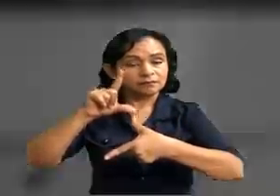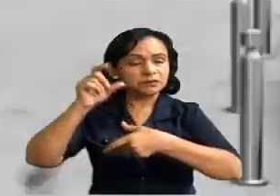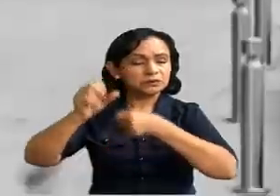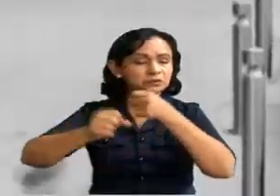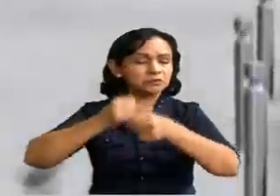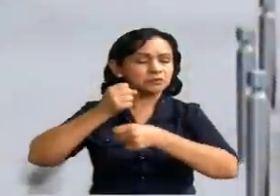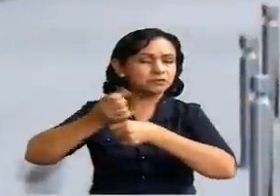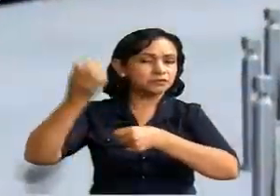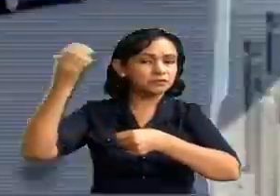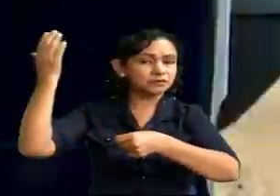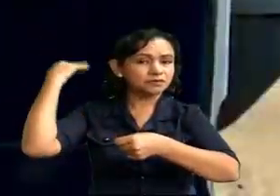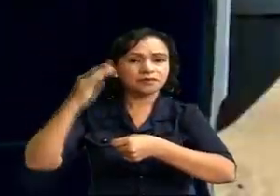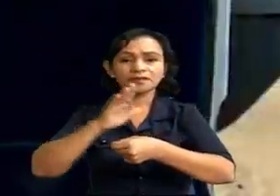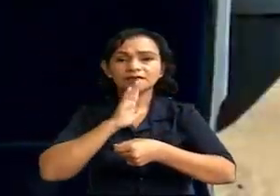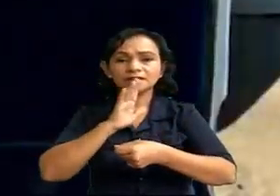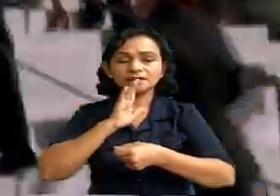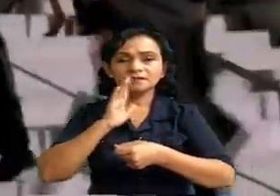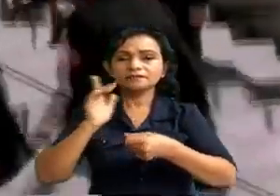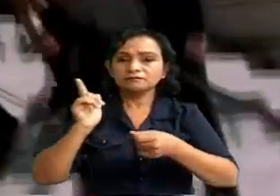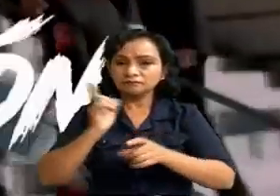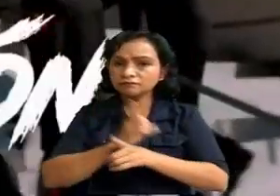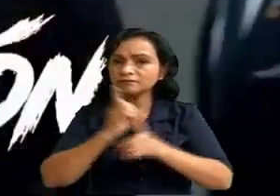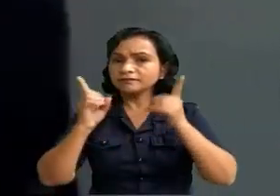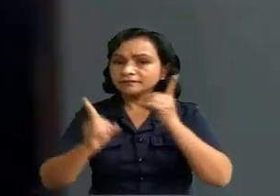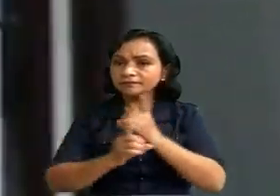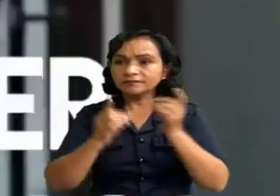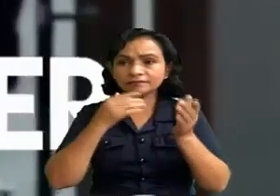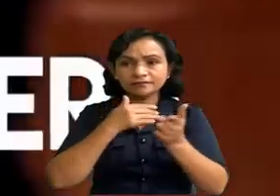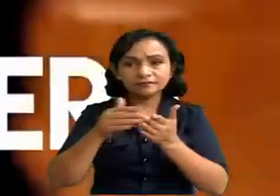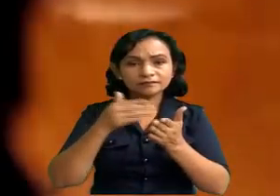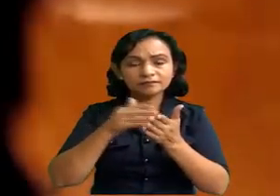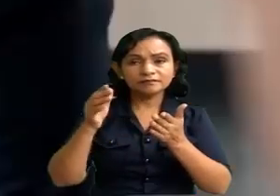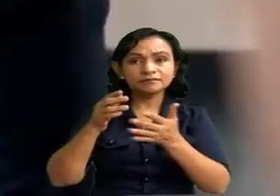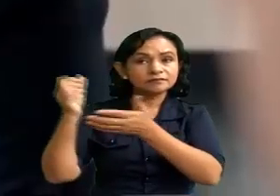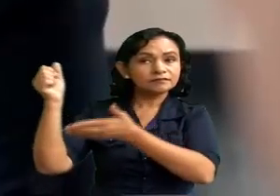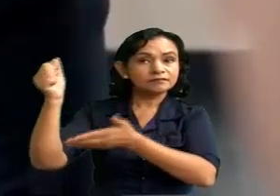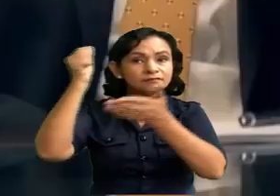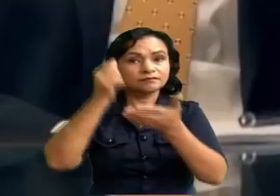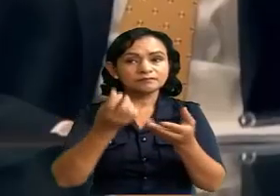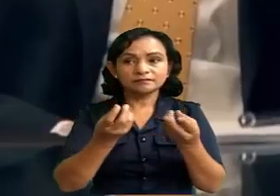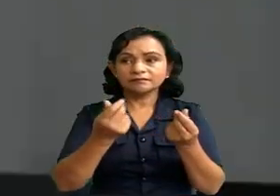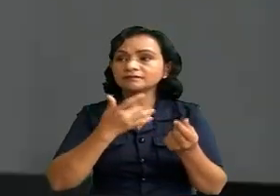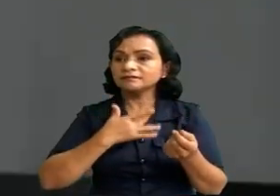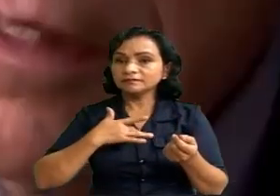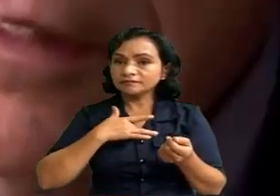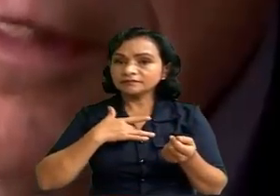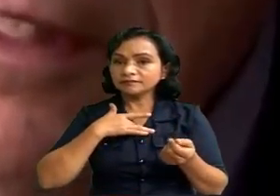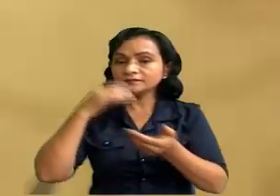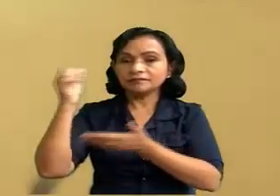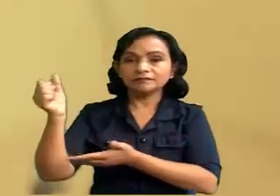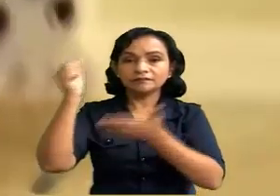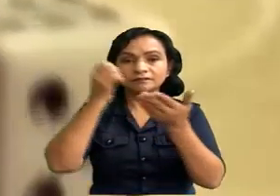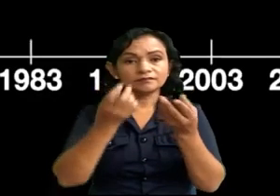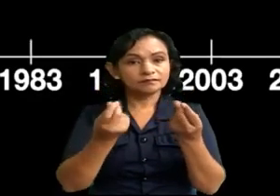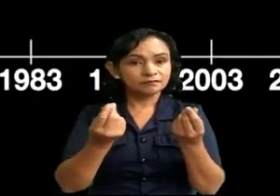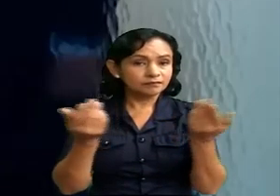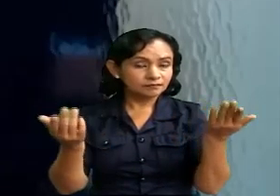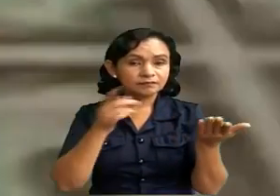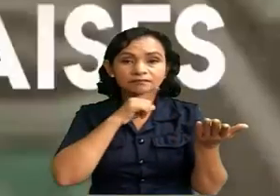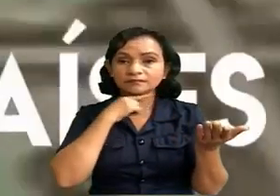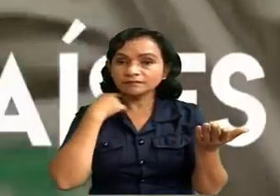se ha hablado, bueno, de que hay que facilitar la inversión extranjera, que nosotros necesitamos la inversión extranjera. Eso es